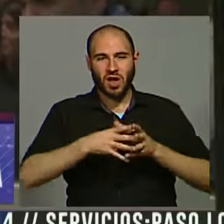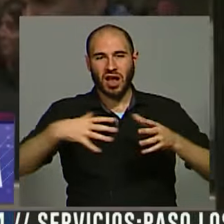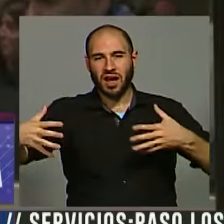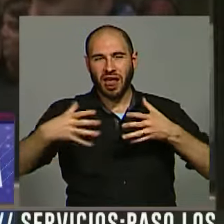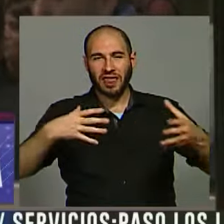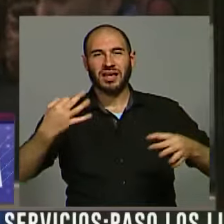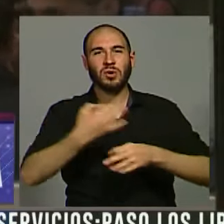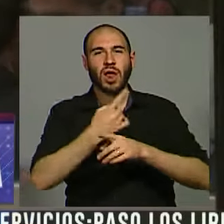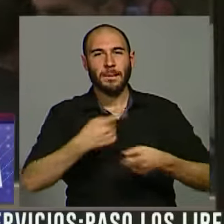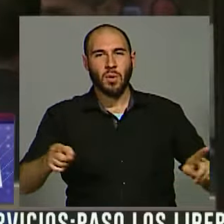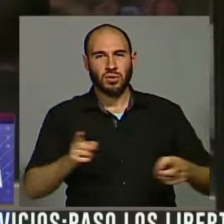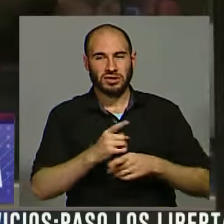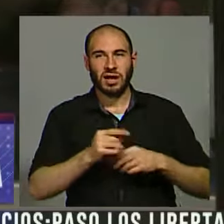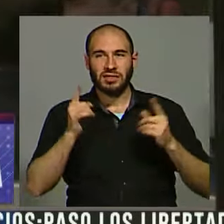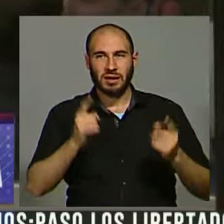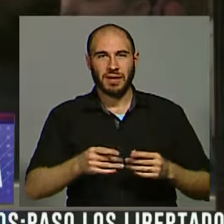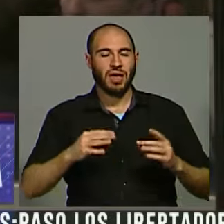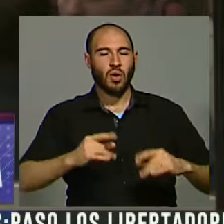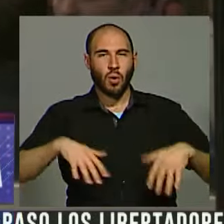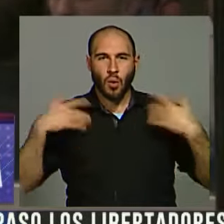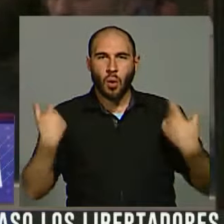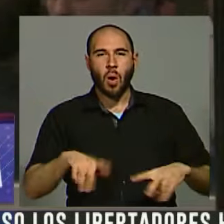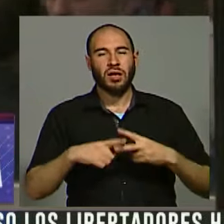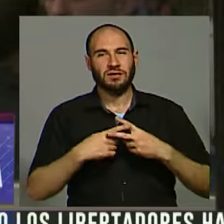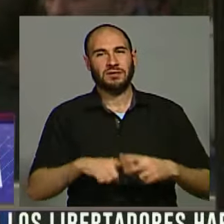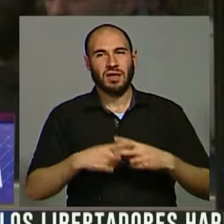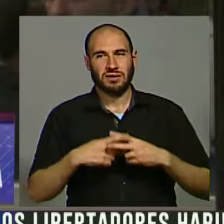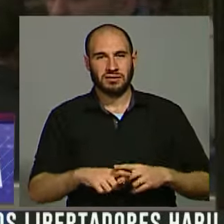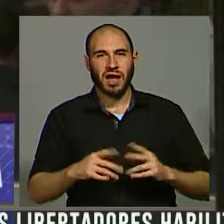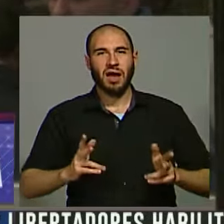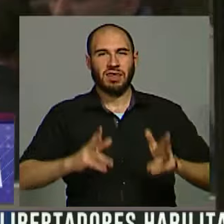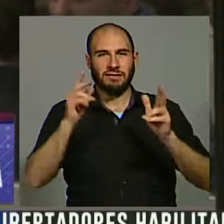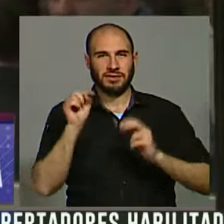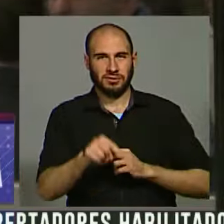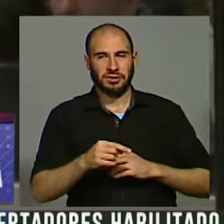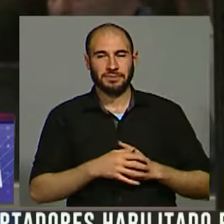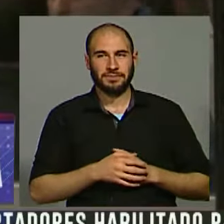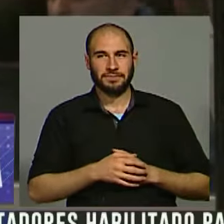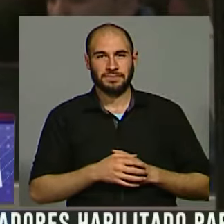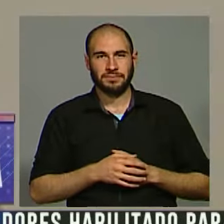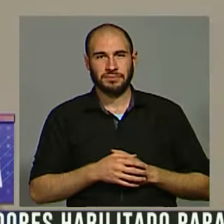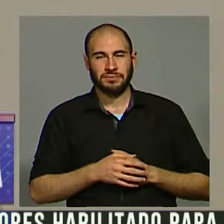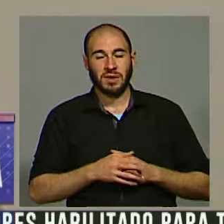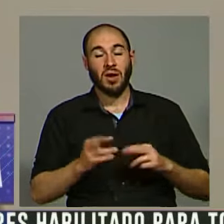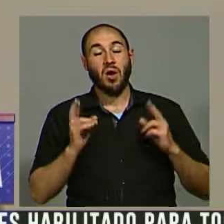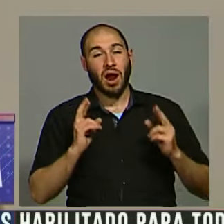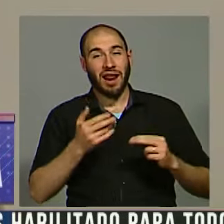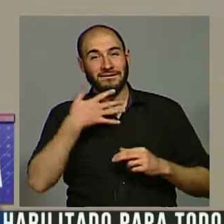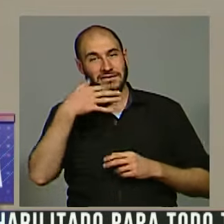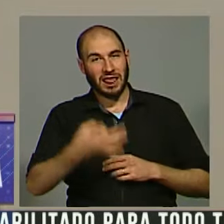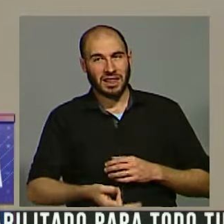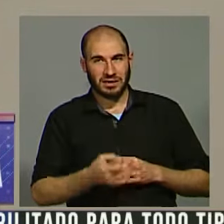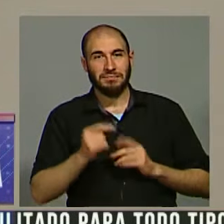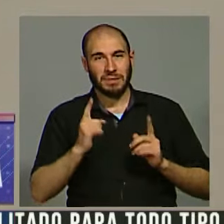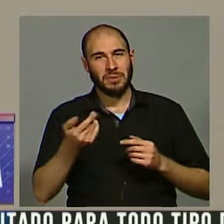esta escuela de música y de la complejidad técnica que tiene el edificio. Así que, bueno, esperamos realmente,